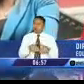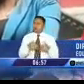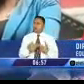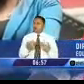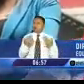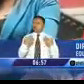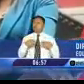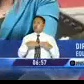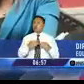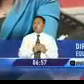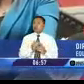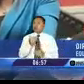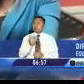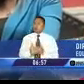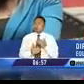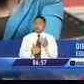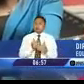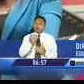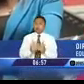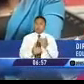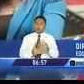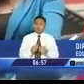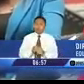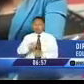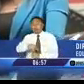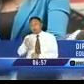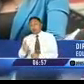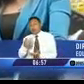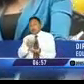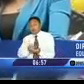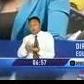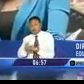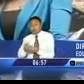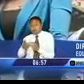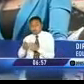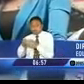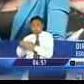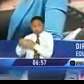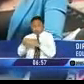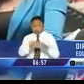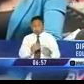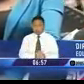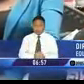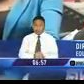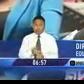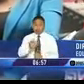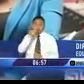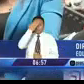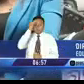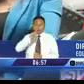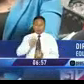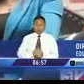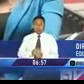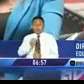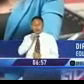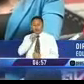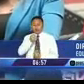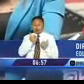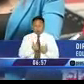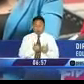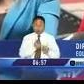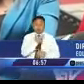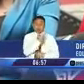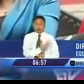cómo vamos a avanzar en el resto de las mesas siguientes, porque como sabemos, en estas tres mesas que nos hemos